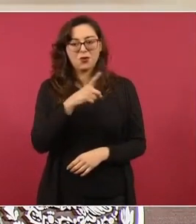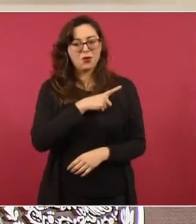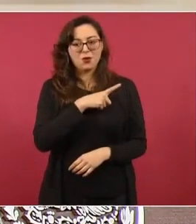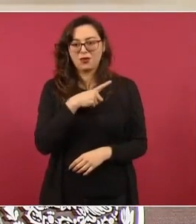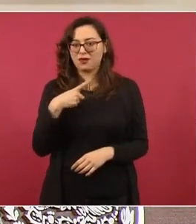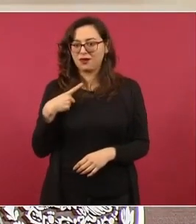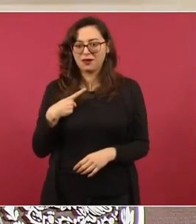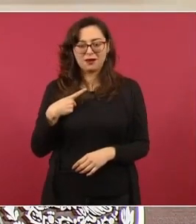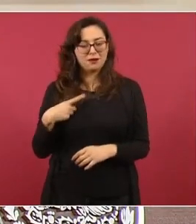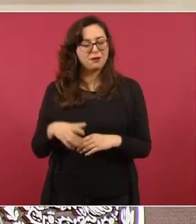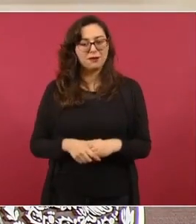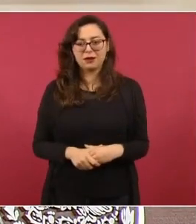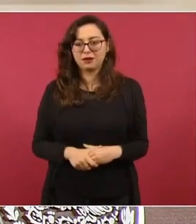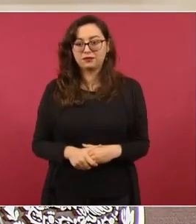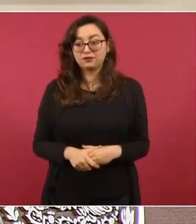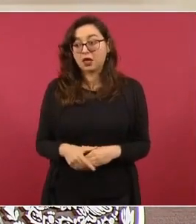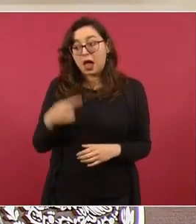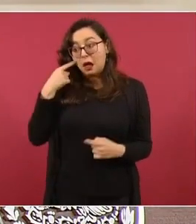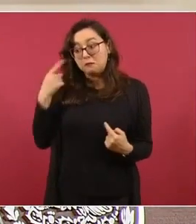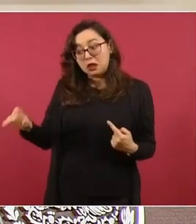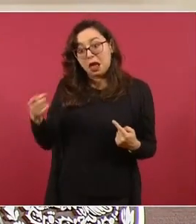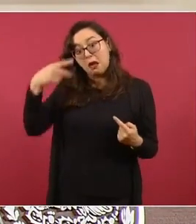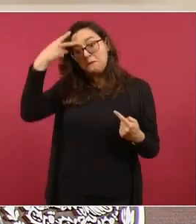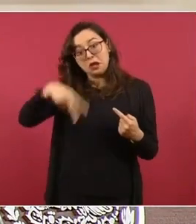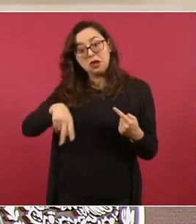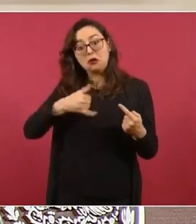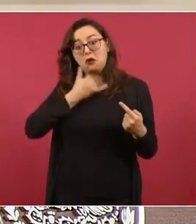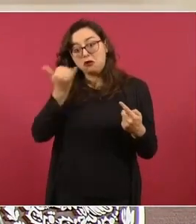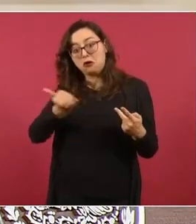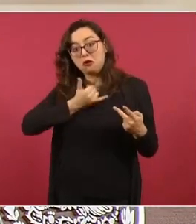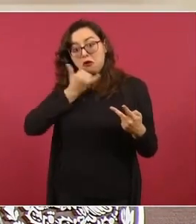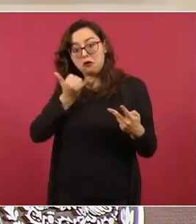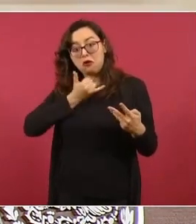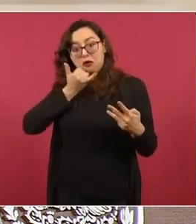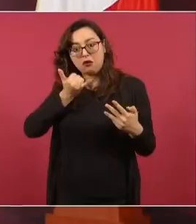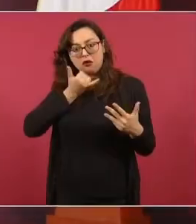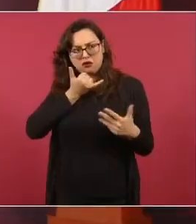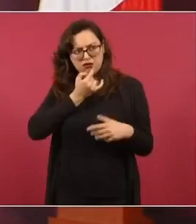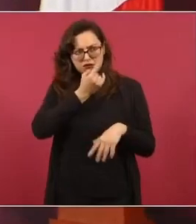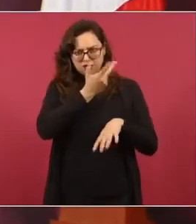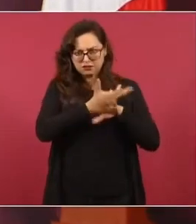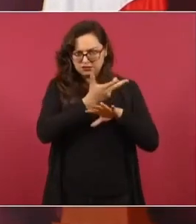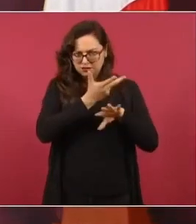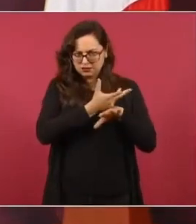ver la paja en el ojo ajeno y no la viga en el propio.